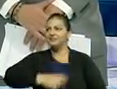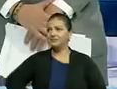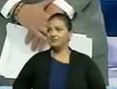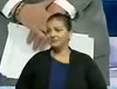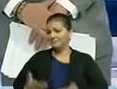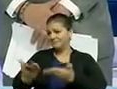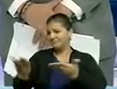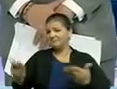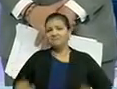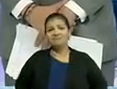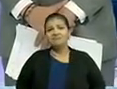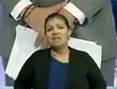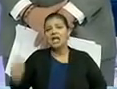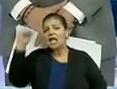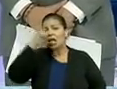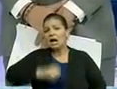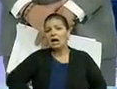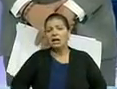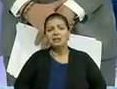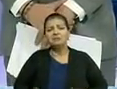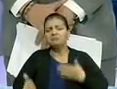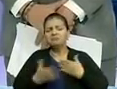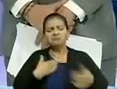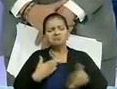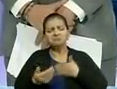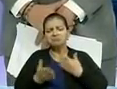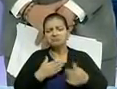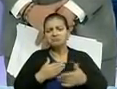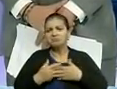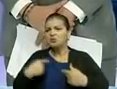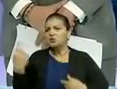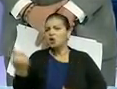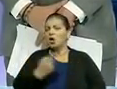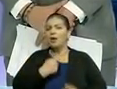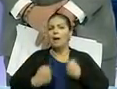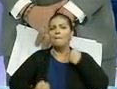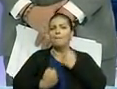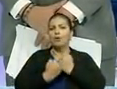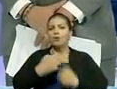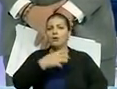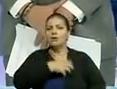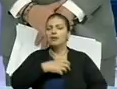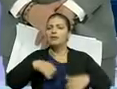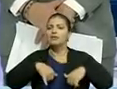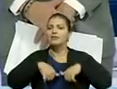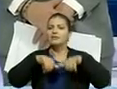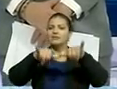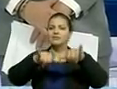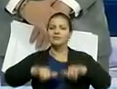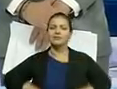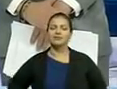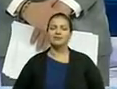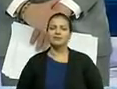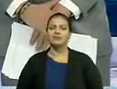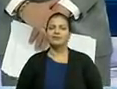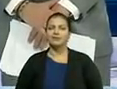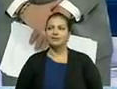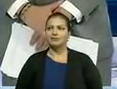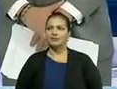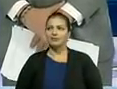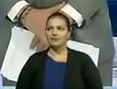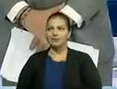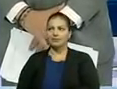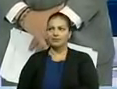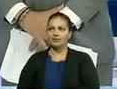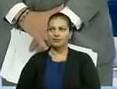Barcelona. Ese es el sentir del pueblo. El pueblo no se aguanta, el pueblo no se paniquea que porque perdió nada. Ya vendrán otros